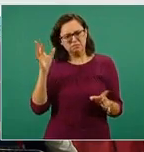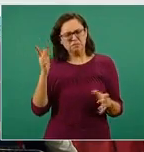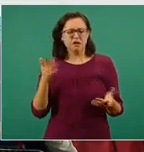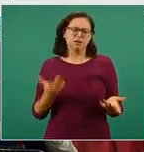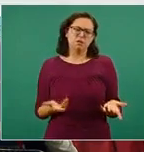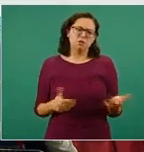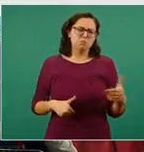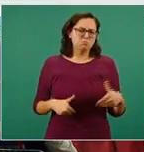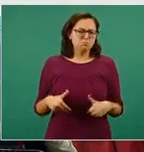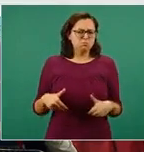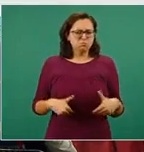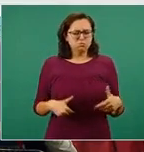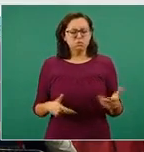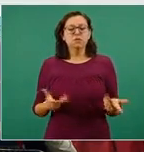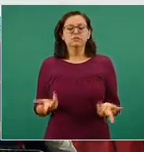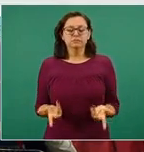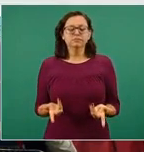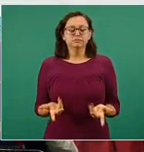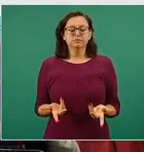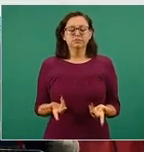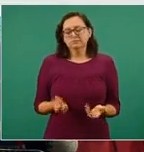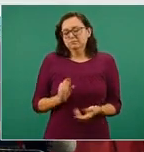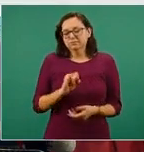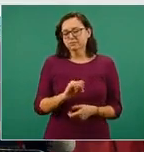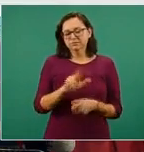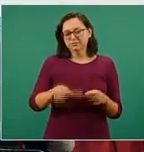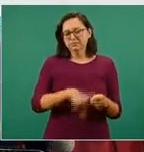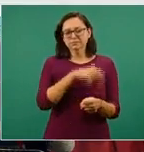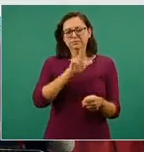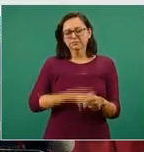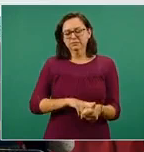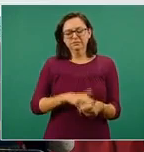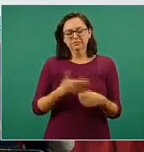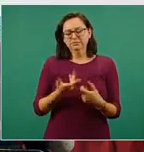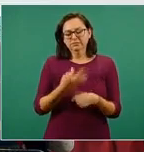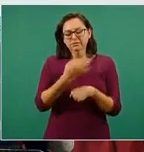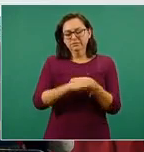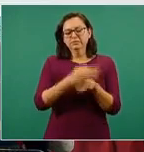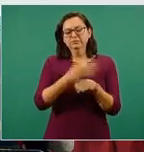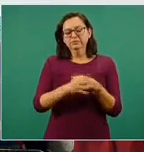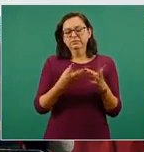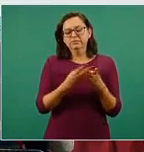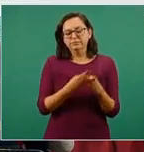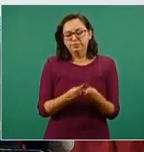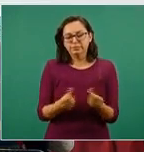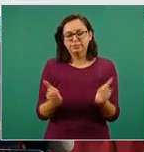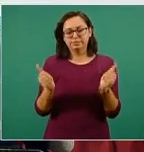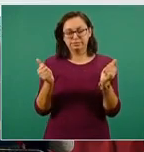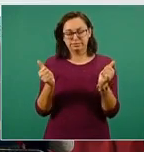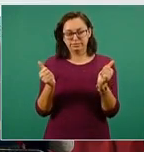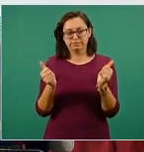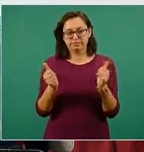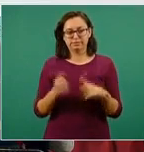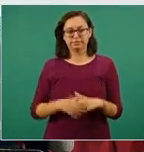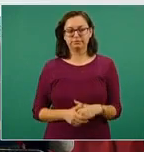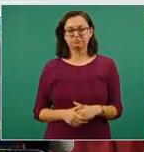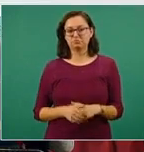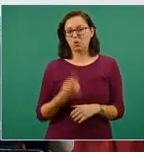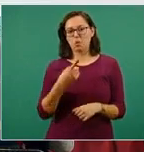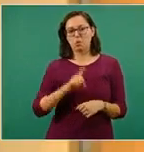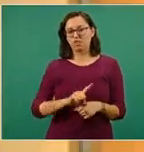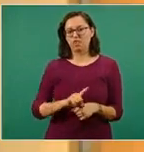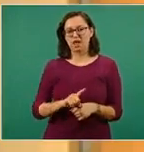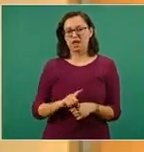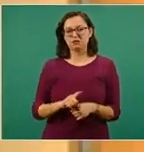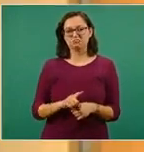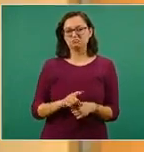que además todos estos síntomas se resuelven en apenas algunas 24 o